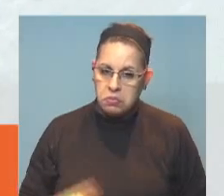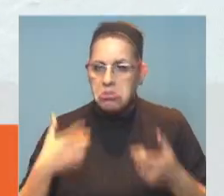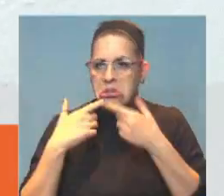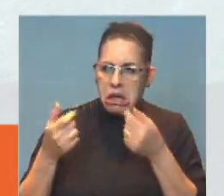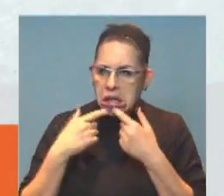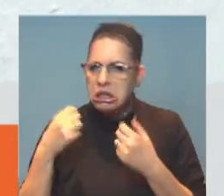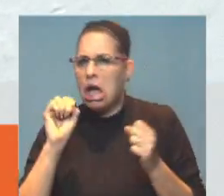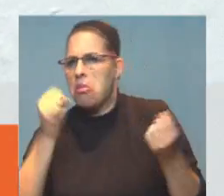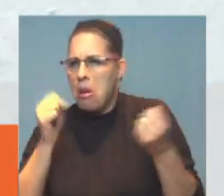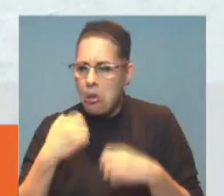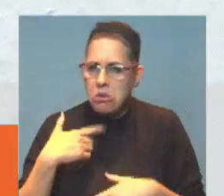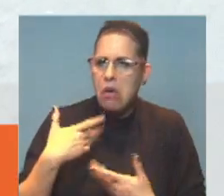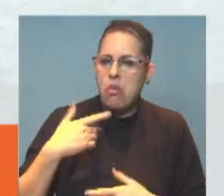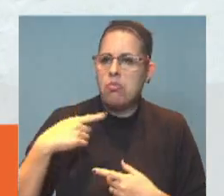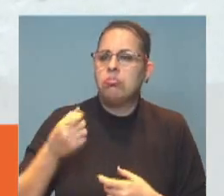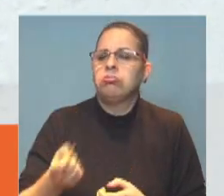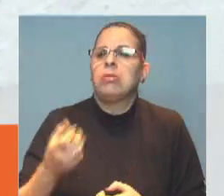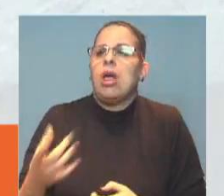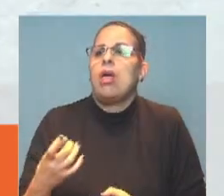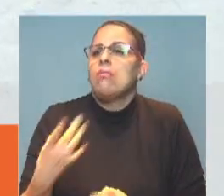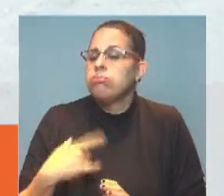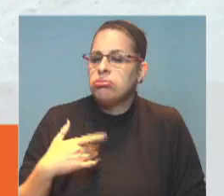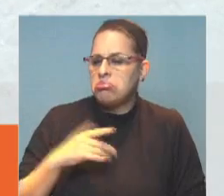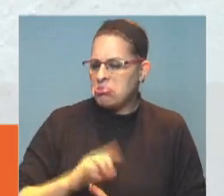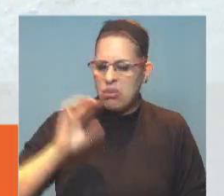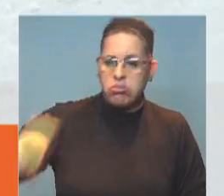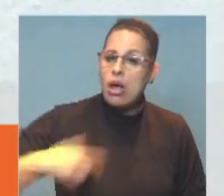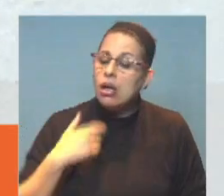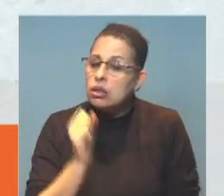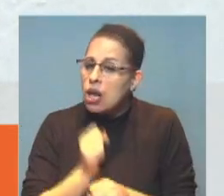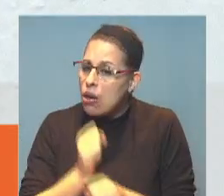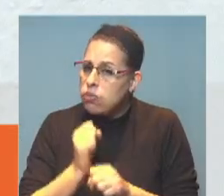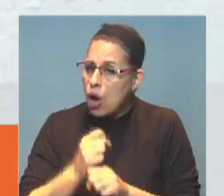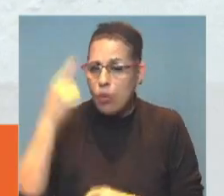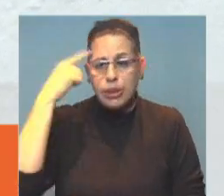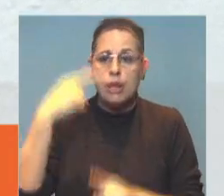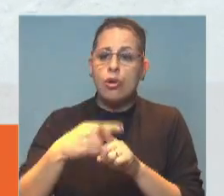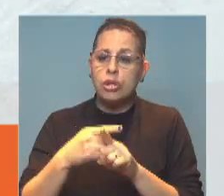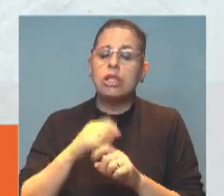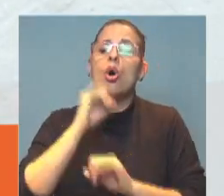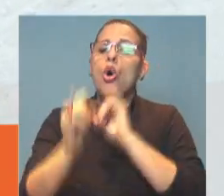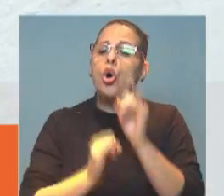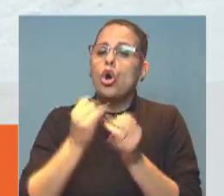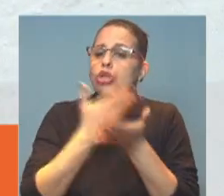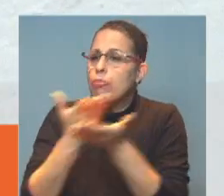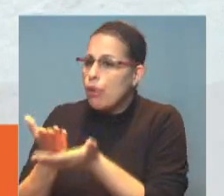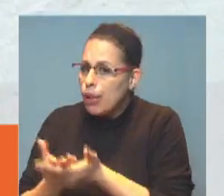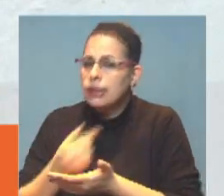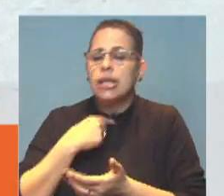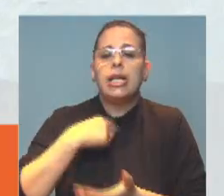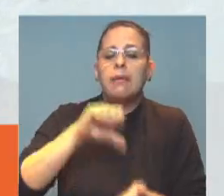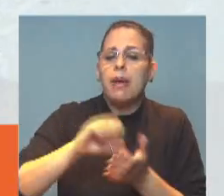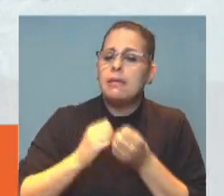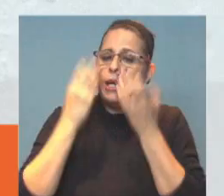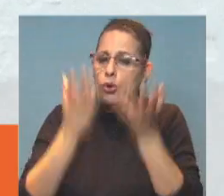las broncas o las chicanas. Nuestro trabajo es propositivo, proactivo, contar las propuestas que queremos, un país que salga